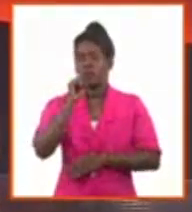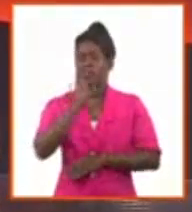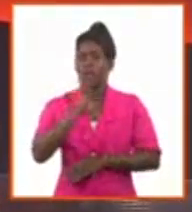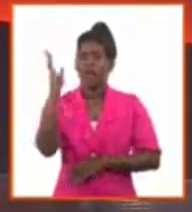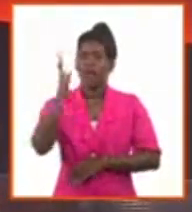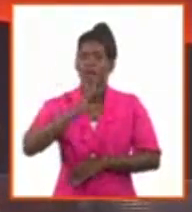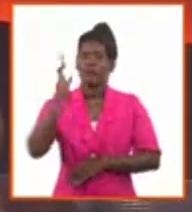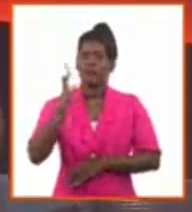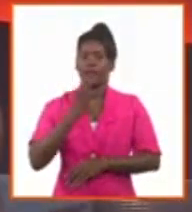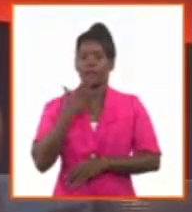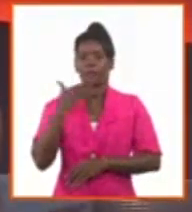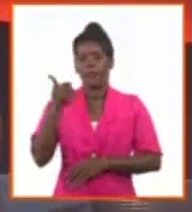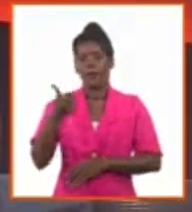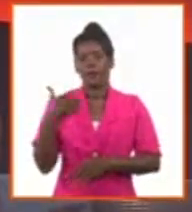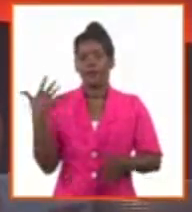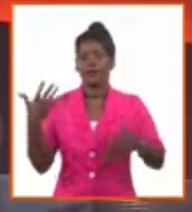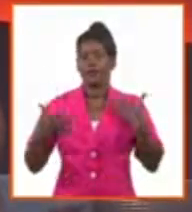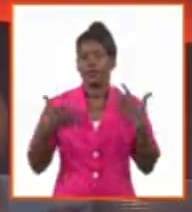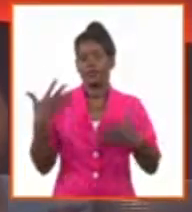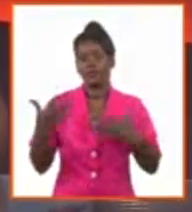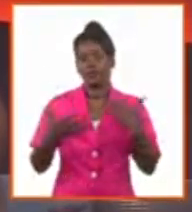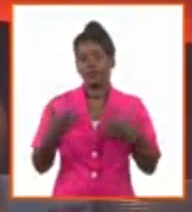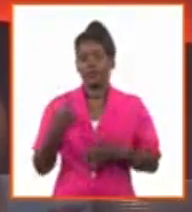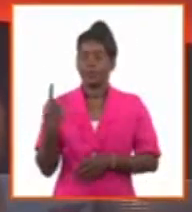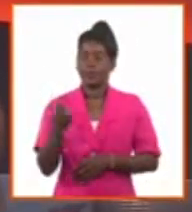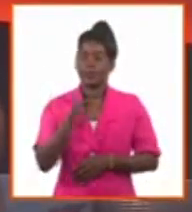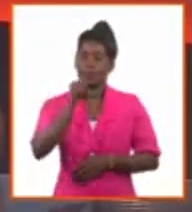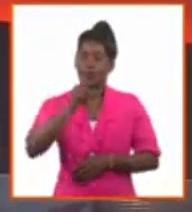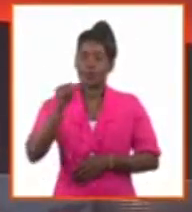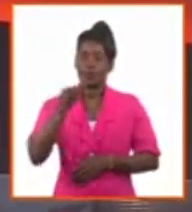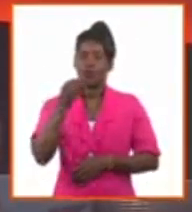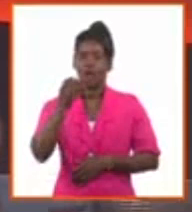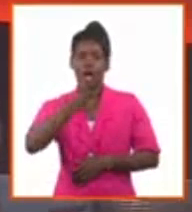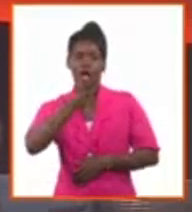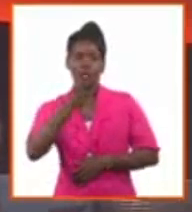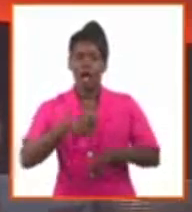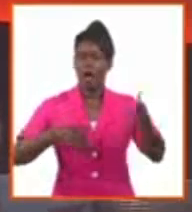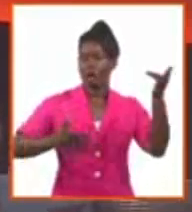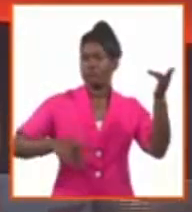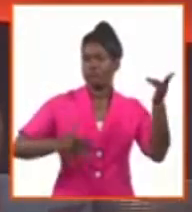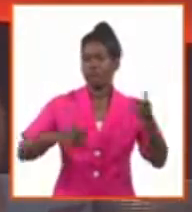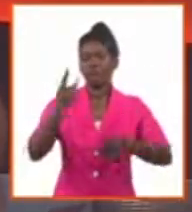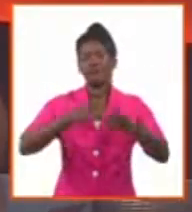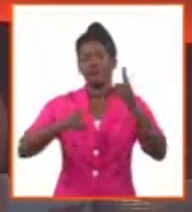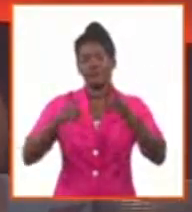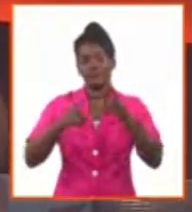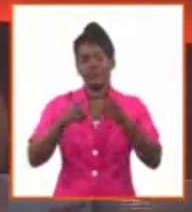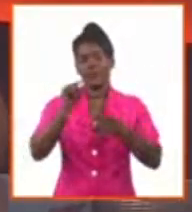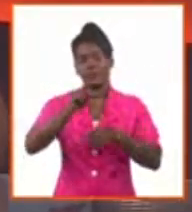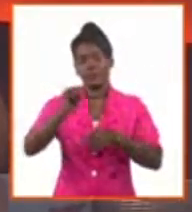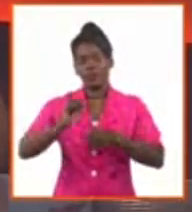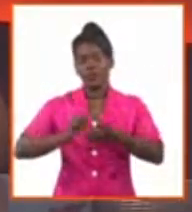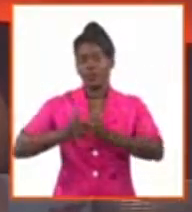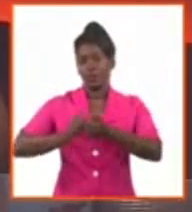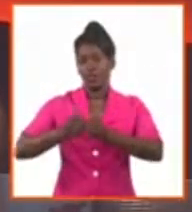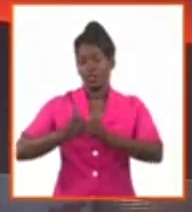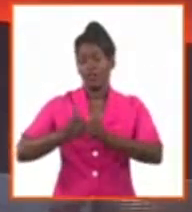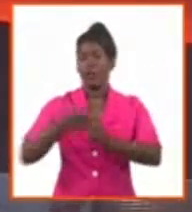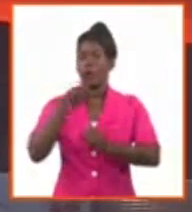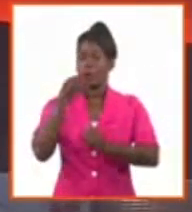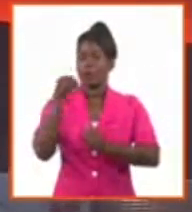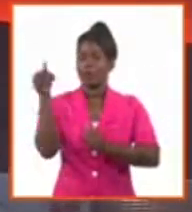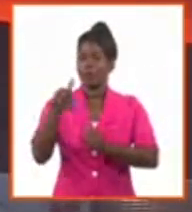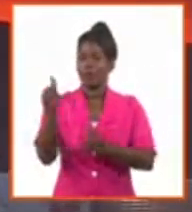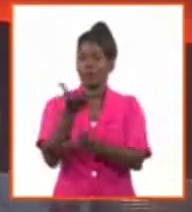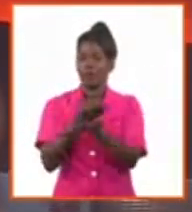en esa propia comunidad, y por qué no con la invitación de los artistas aficionados, de los deportistas que tenemos en nuestra universidad, y